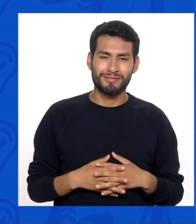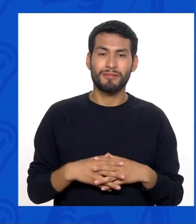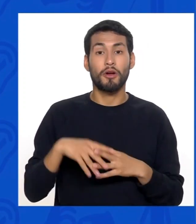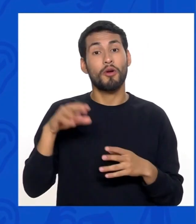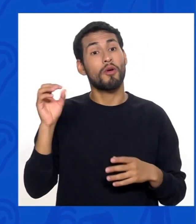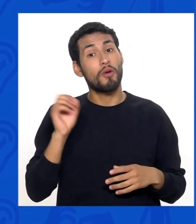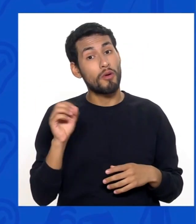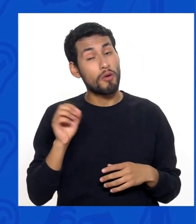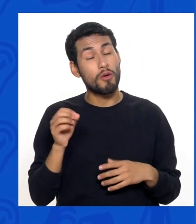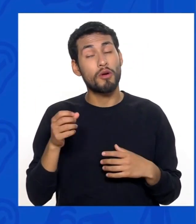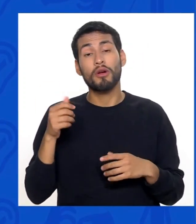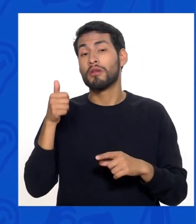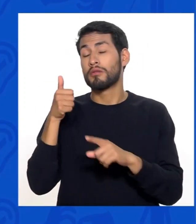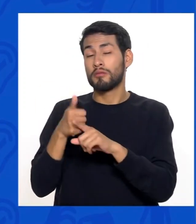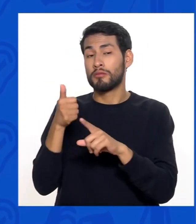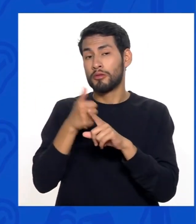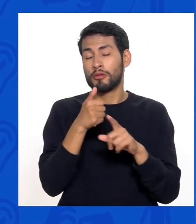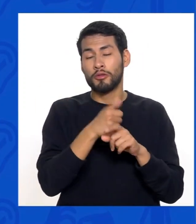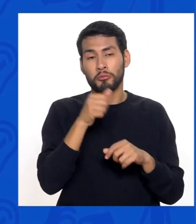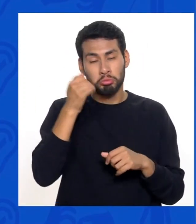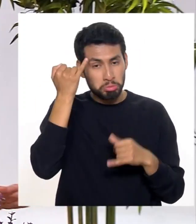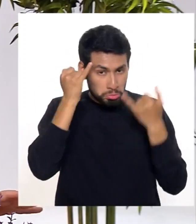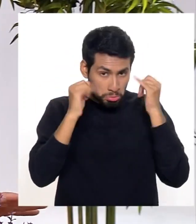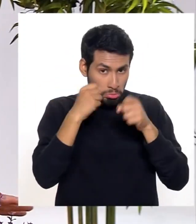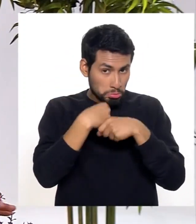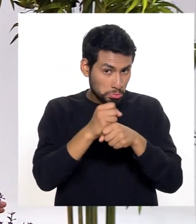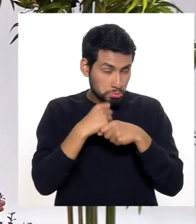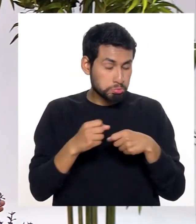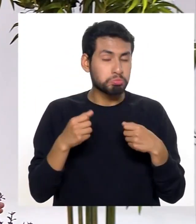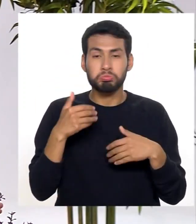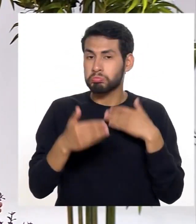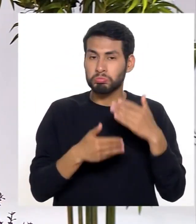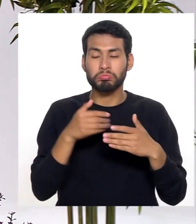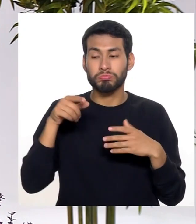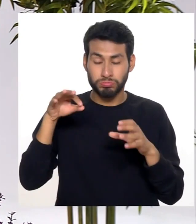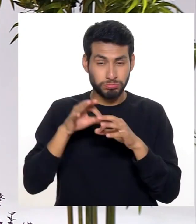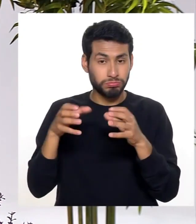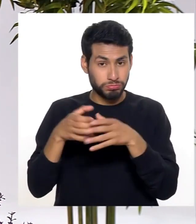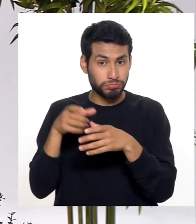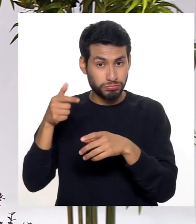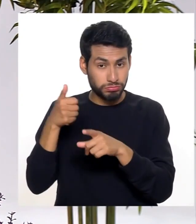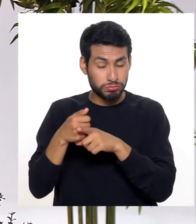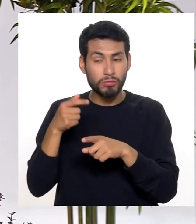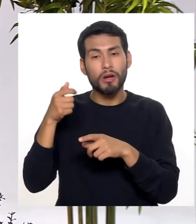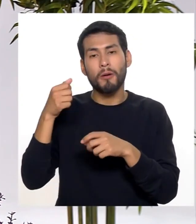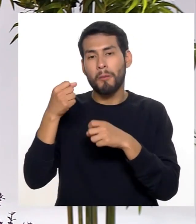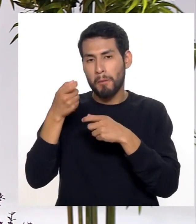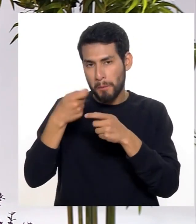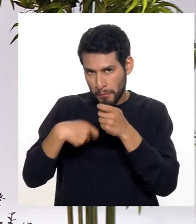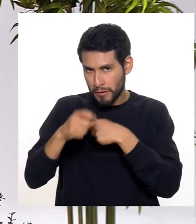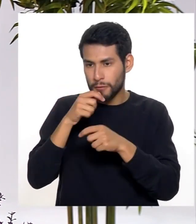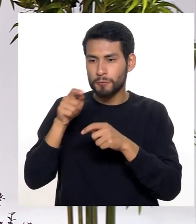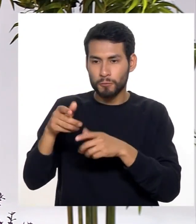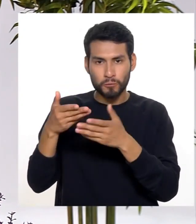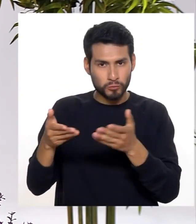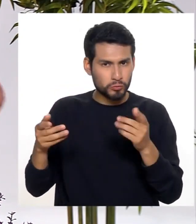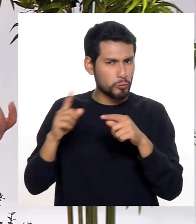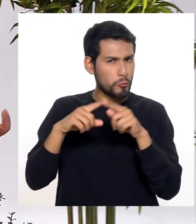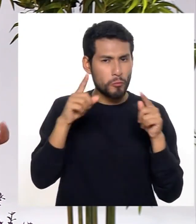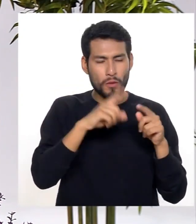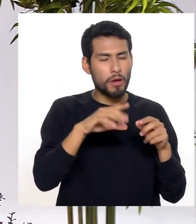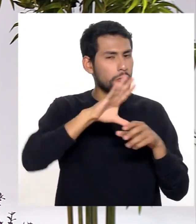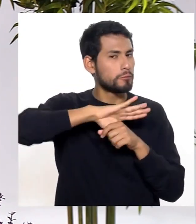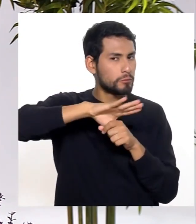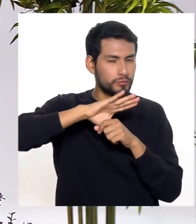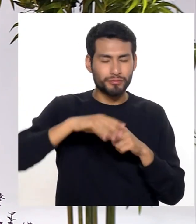O si no, que hagan su emprendimiento dentro del CAR y ellos puedan vender sus productos, claro, en diferentes